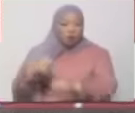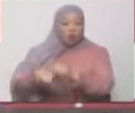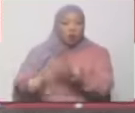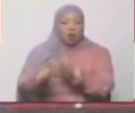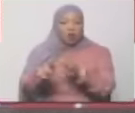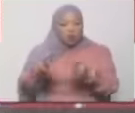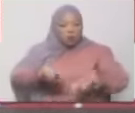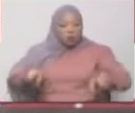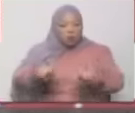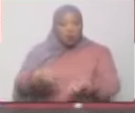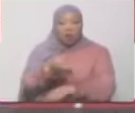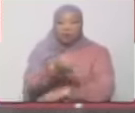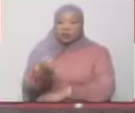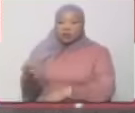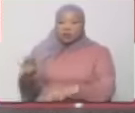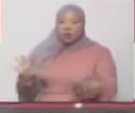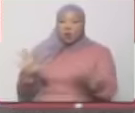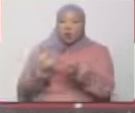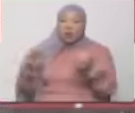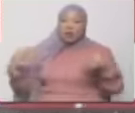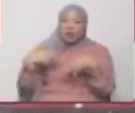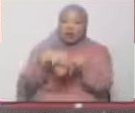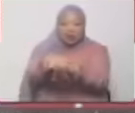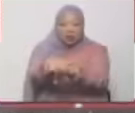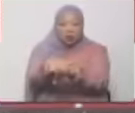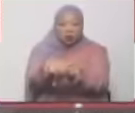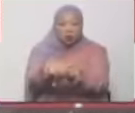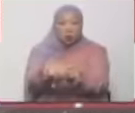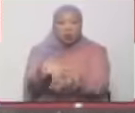En perfecta fusión